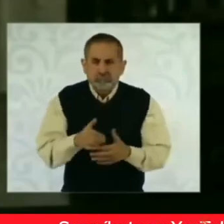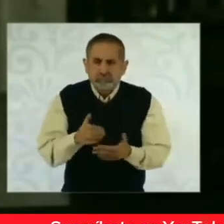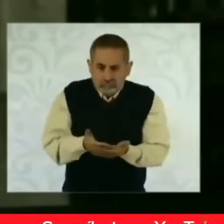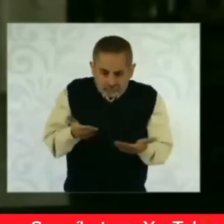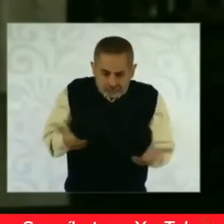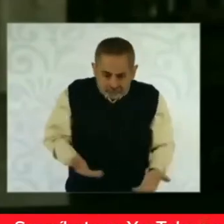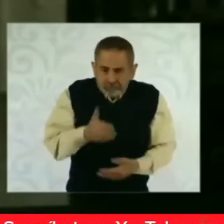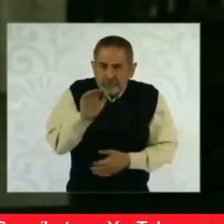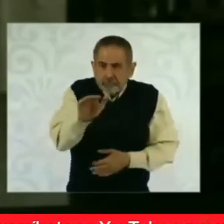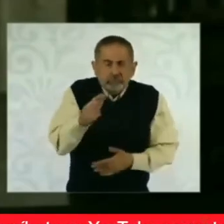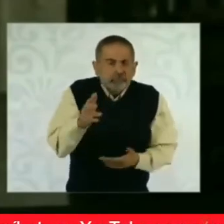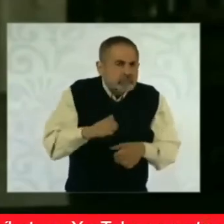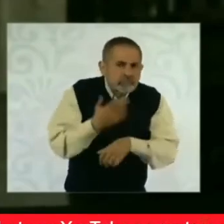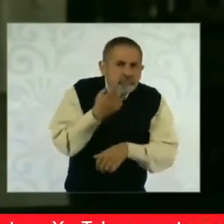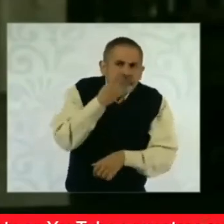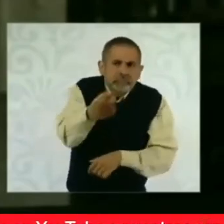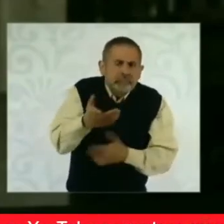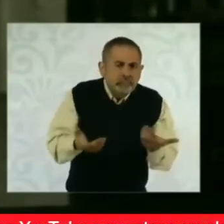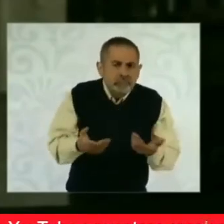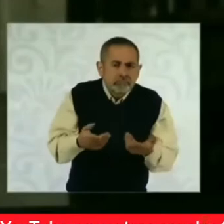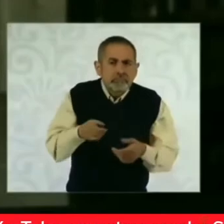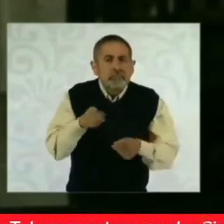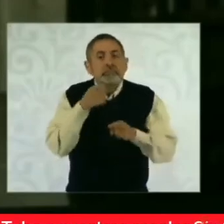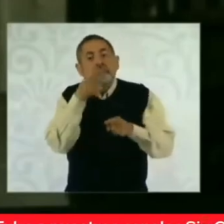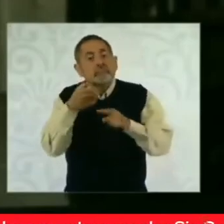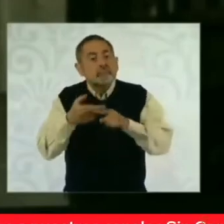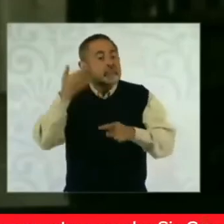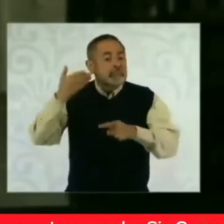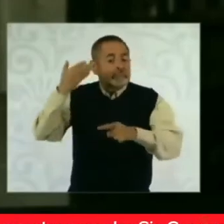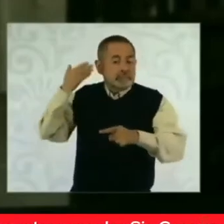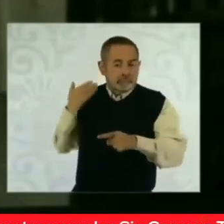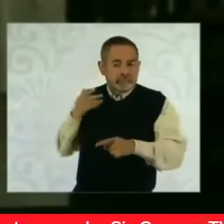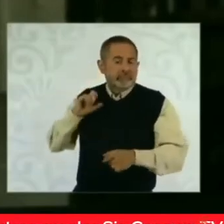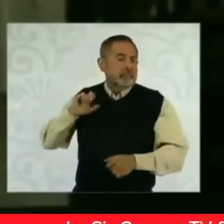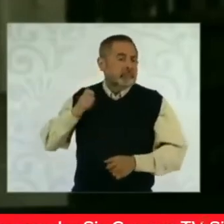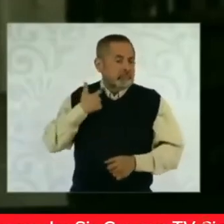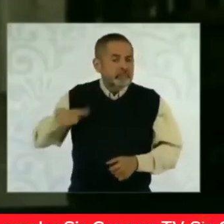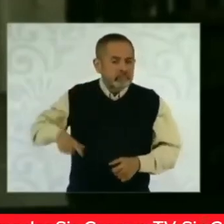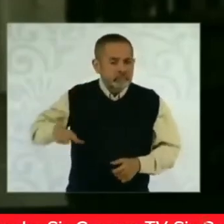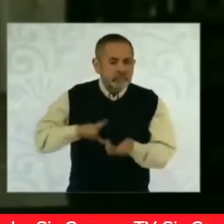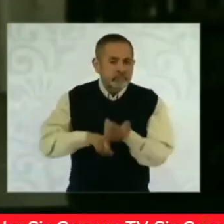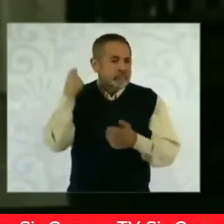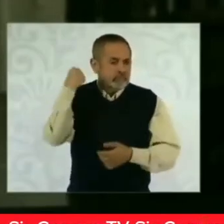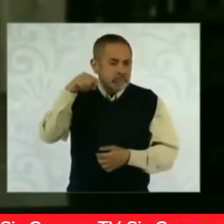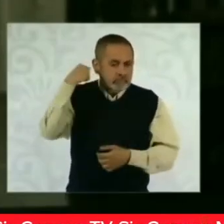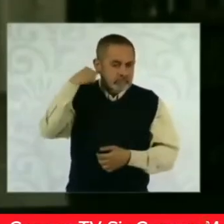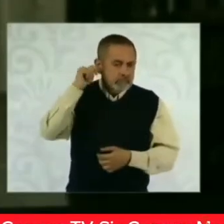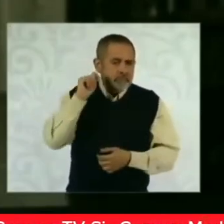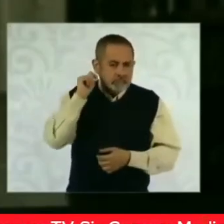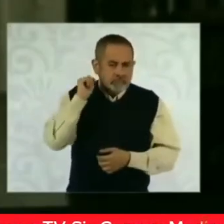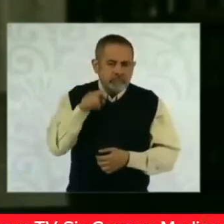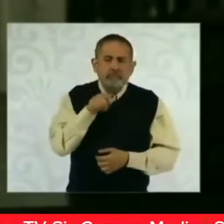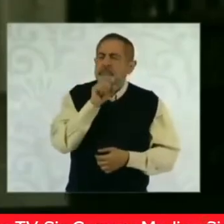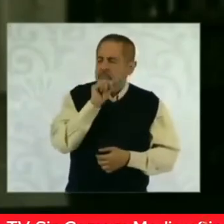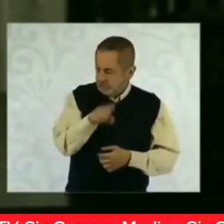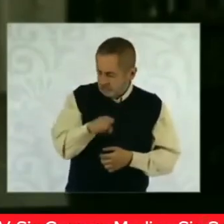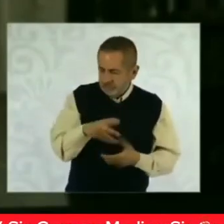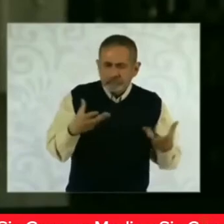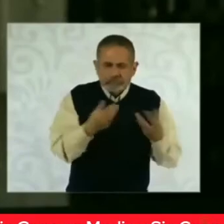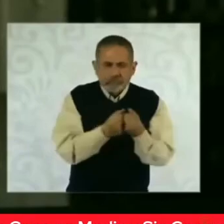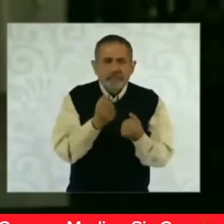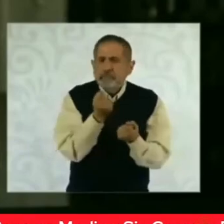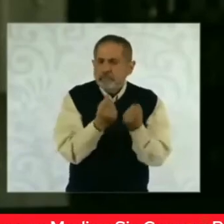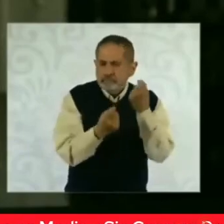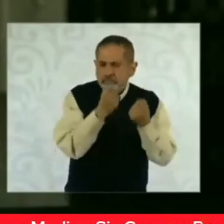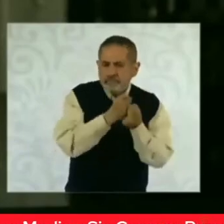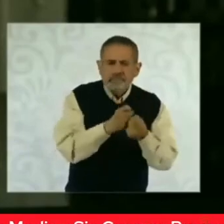él explicaba que lo decía porque en anteriores gobiernos estatales en Tabasco, pues se había abierto la puerta a